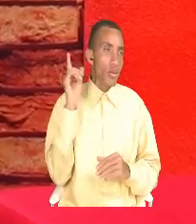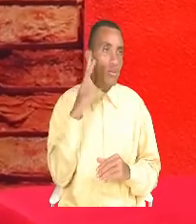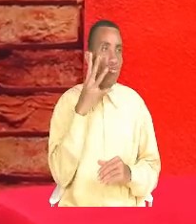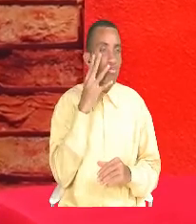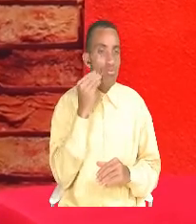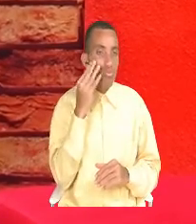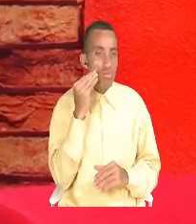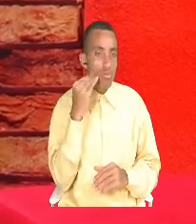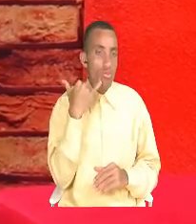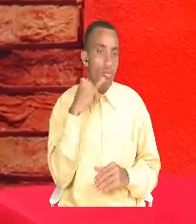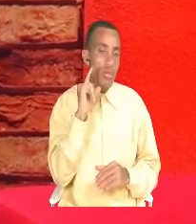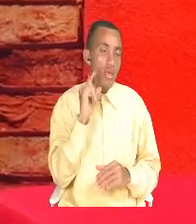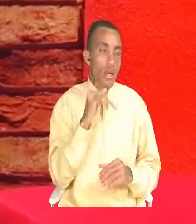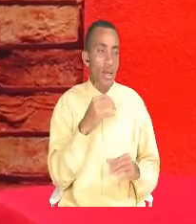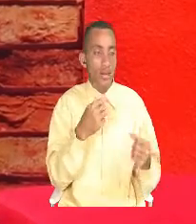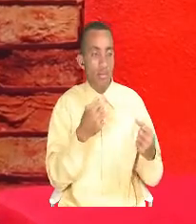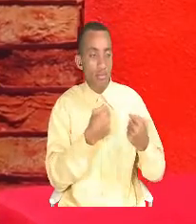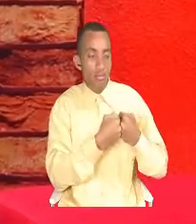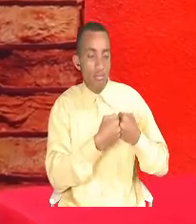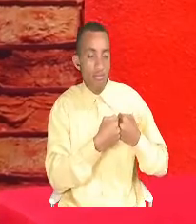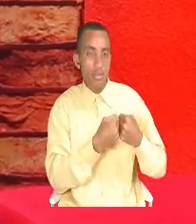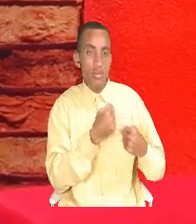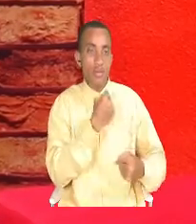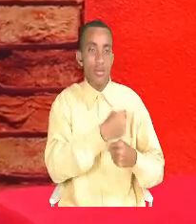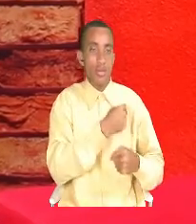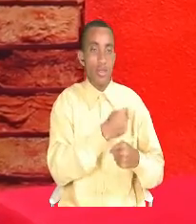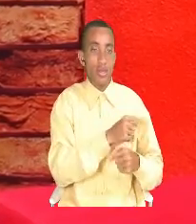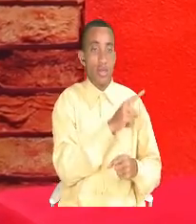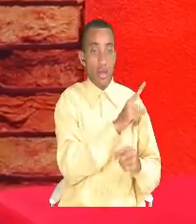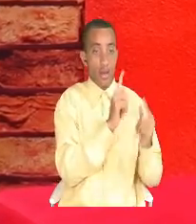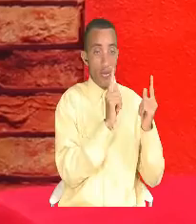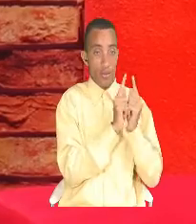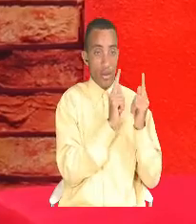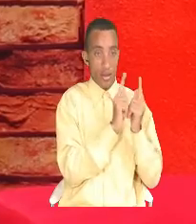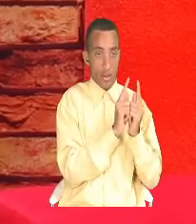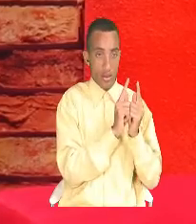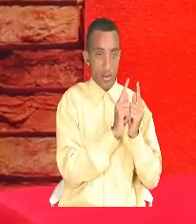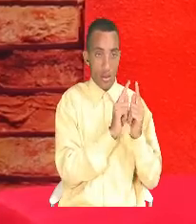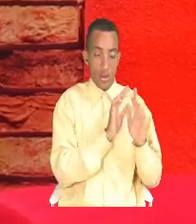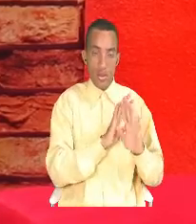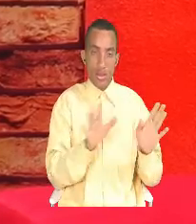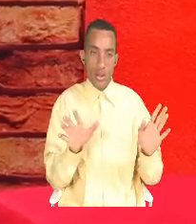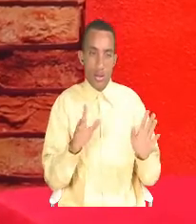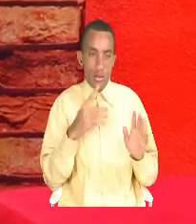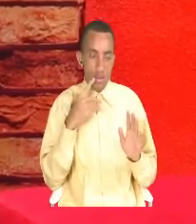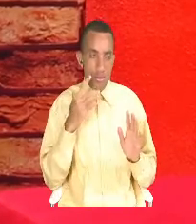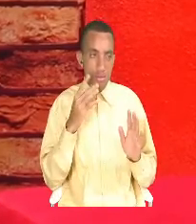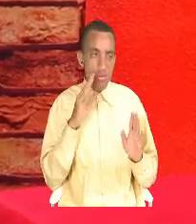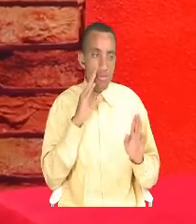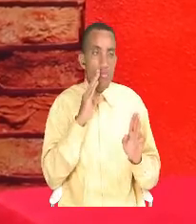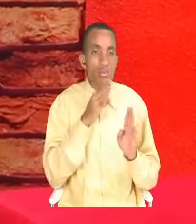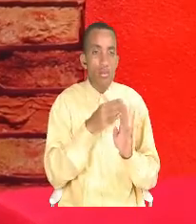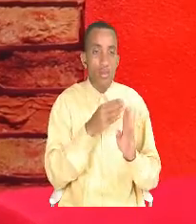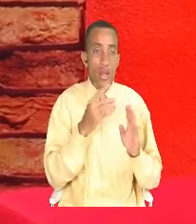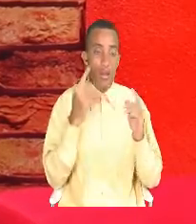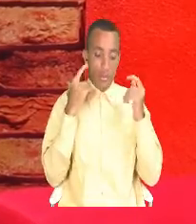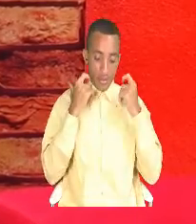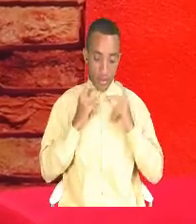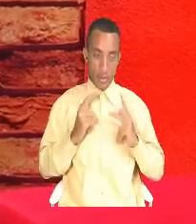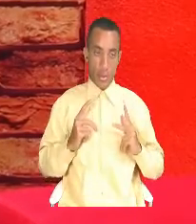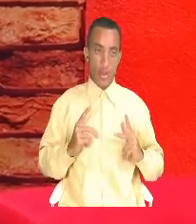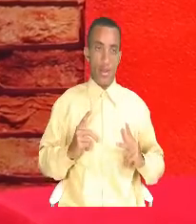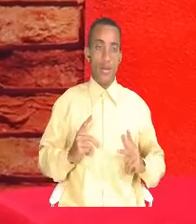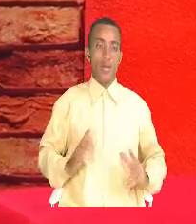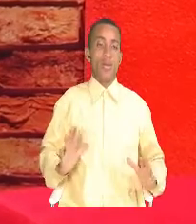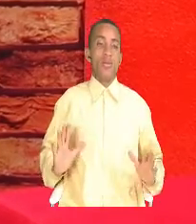trabajando con la caja. Entonces son prácticamente recreados y ambientados con el fin de que el cuerpo tenga esa